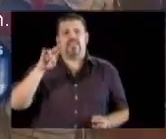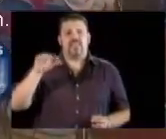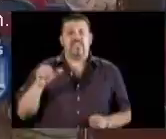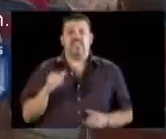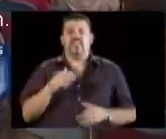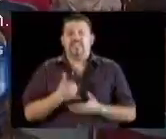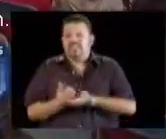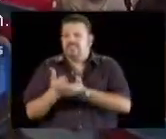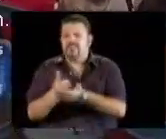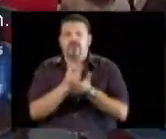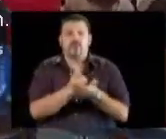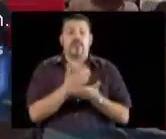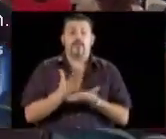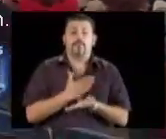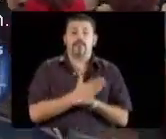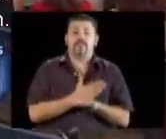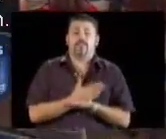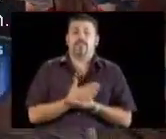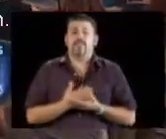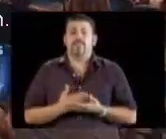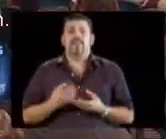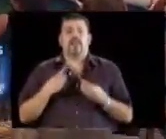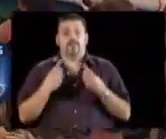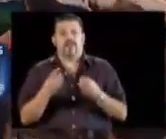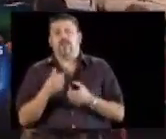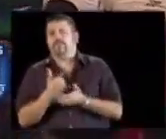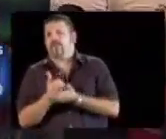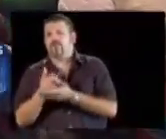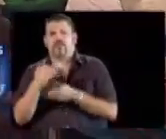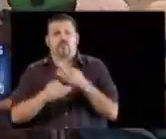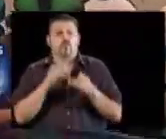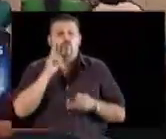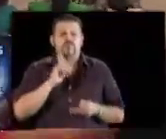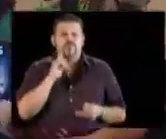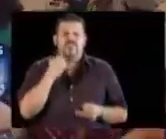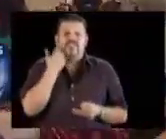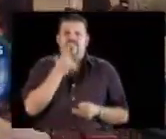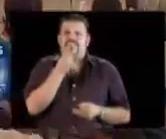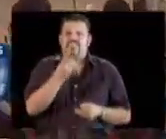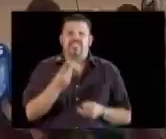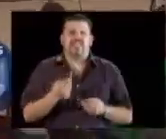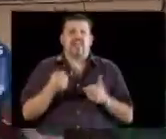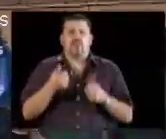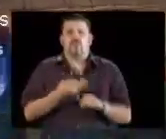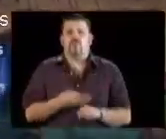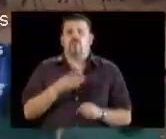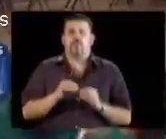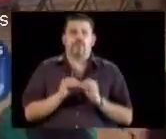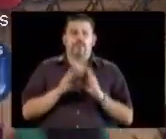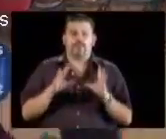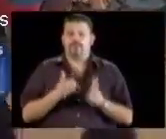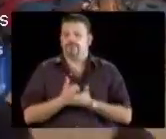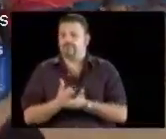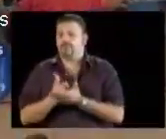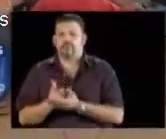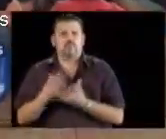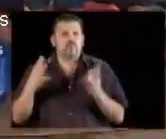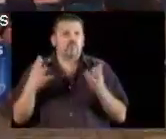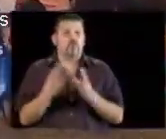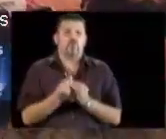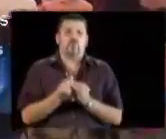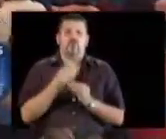me va a ayudar en esa parte y también en la parte de las mujeres. Y entender algo muy claro, estos rallies nos van a ayudar, junto con las escuelas de hombres y